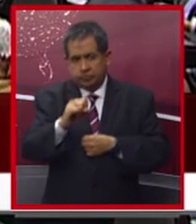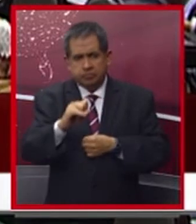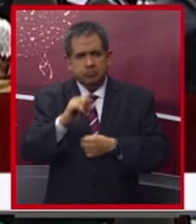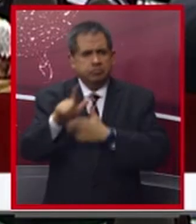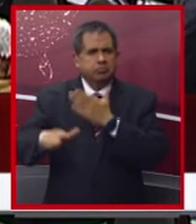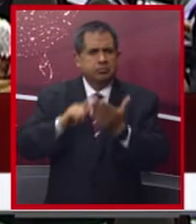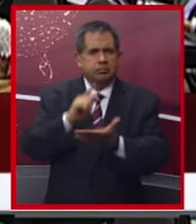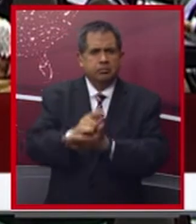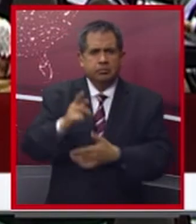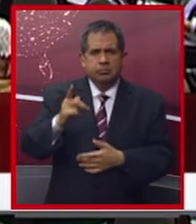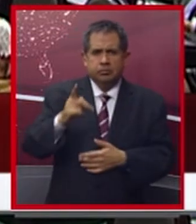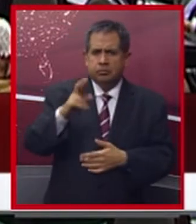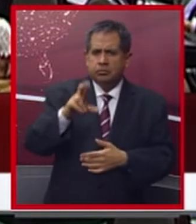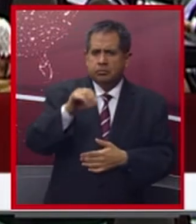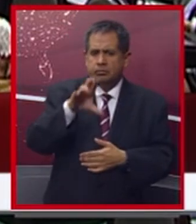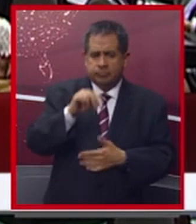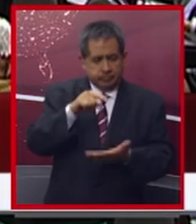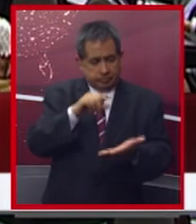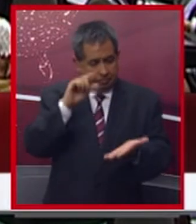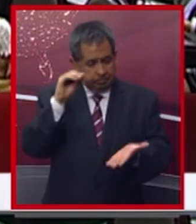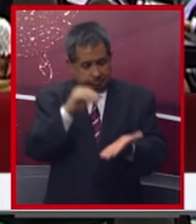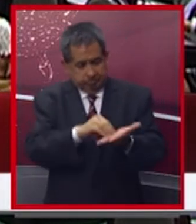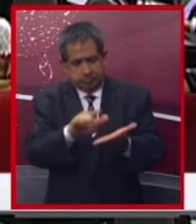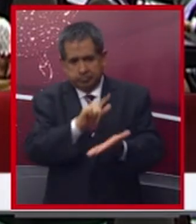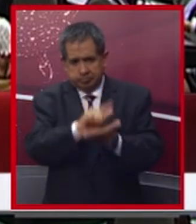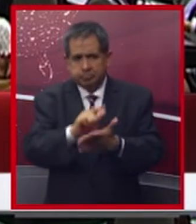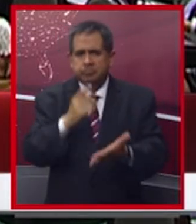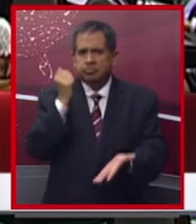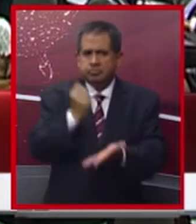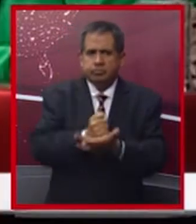reformas a la Ley Federal de Protección al Consumidor.